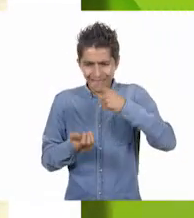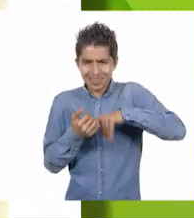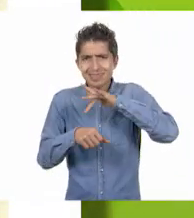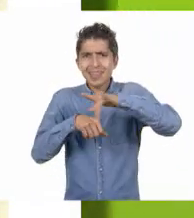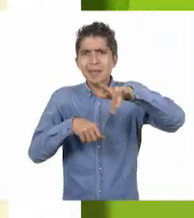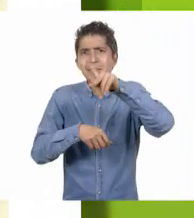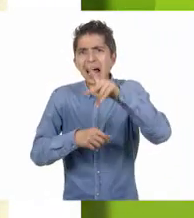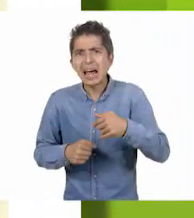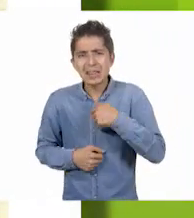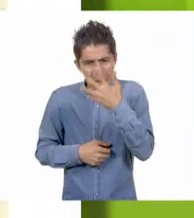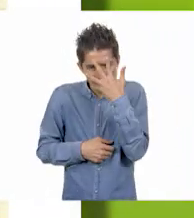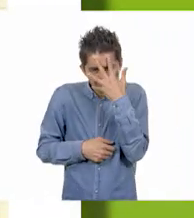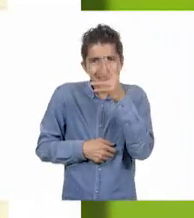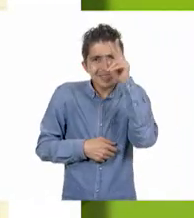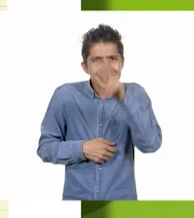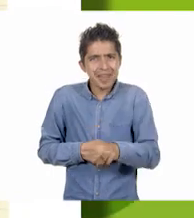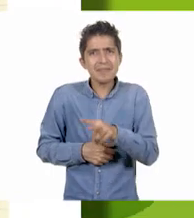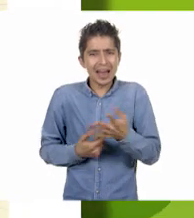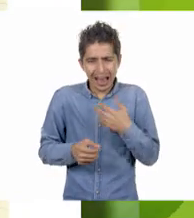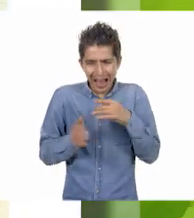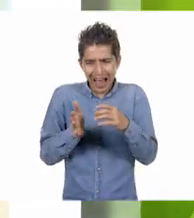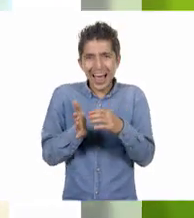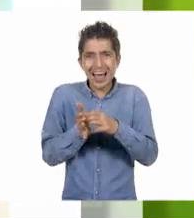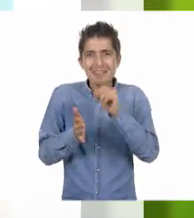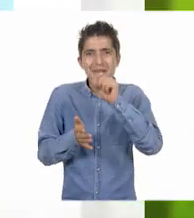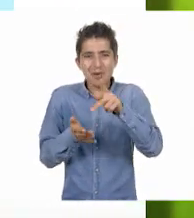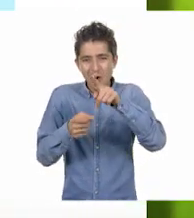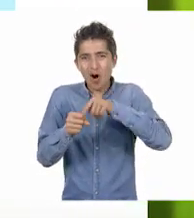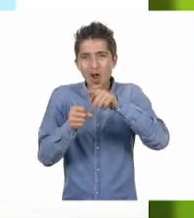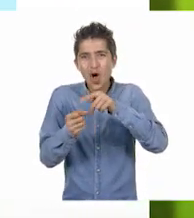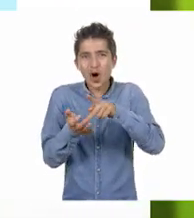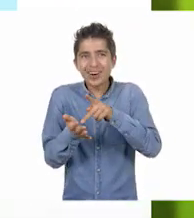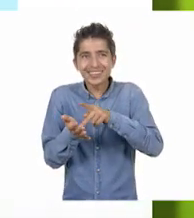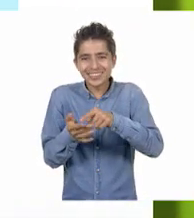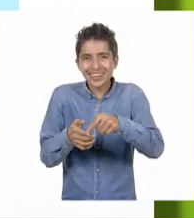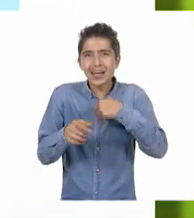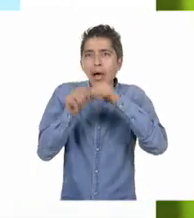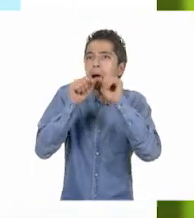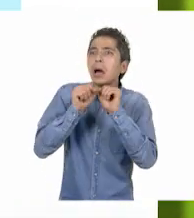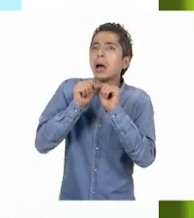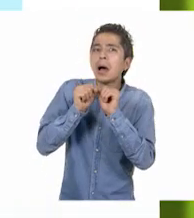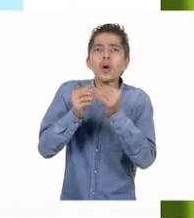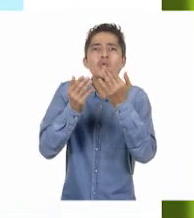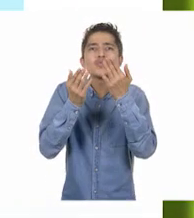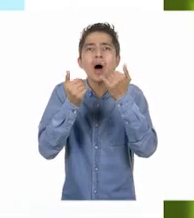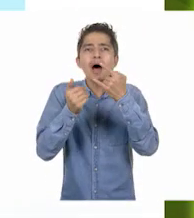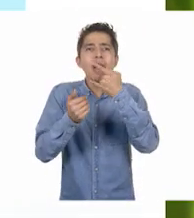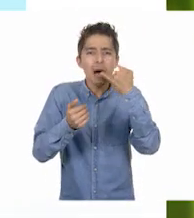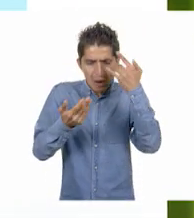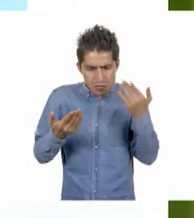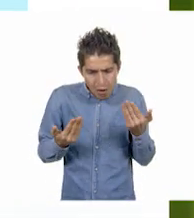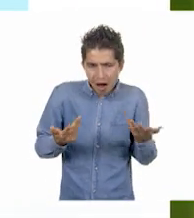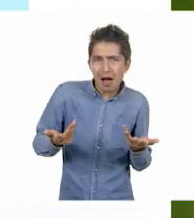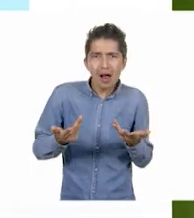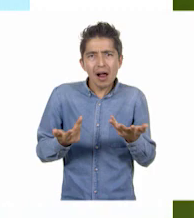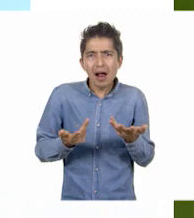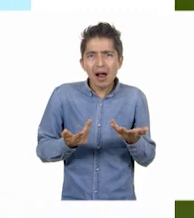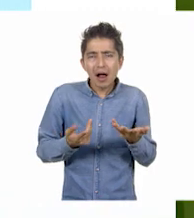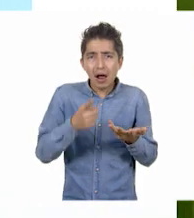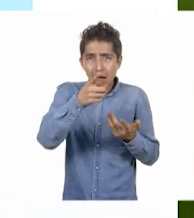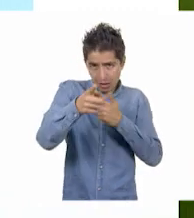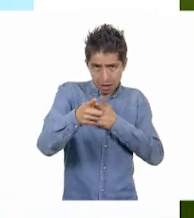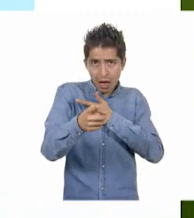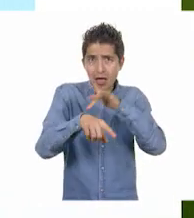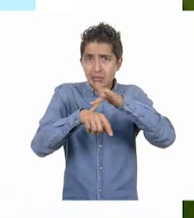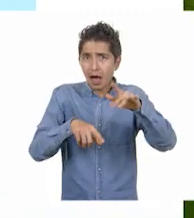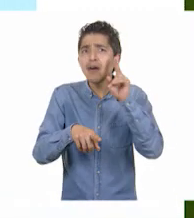y me da pena salir de la caja de los crayones. Ni siquiera tengo ropa interior. ¿Te gustaría ir desnudo a la